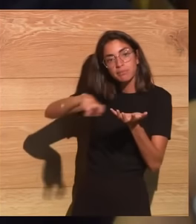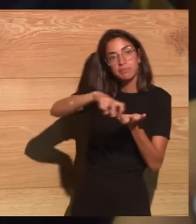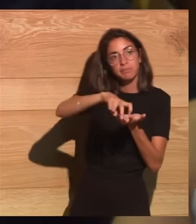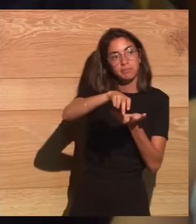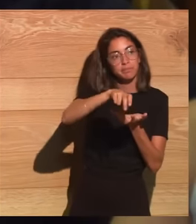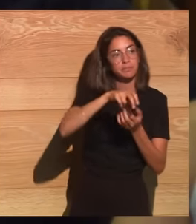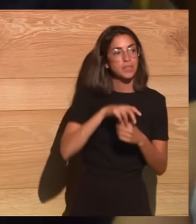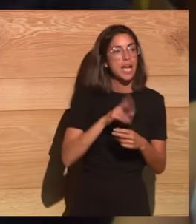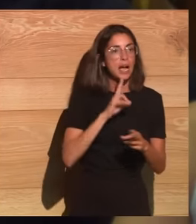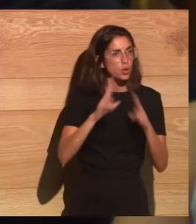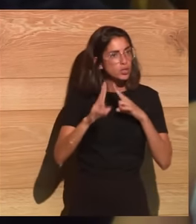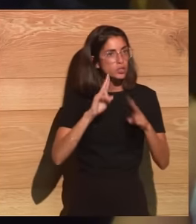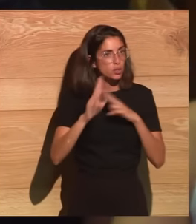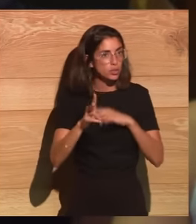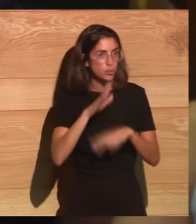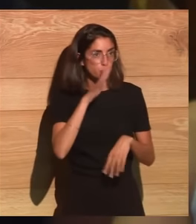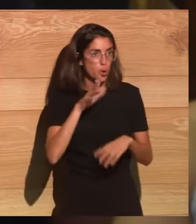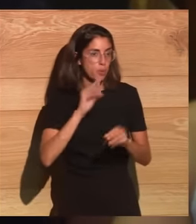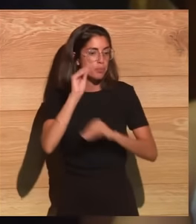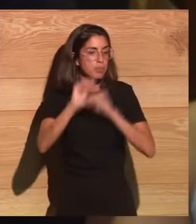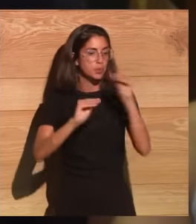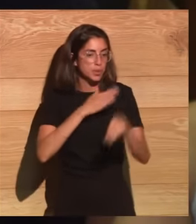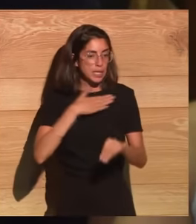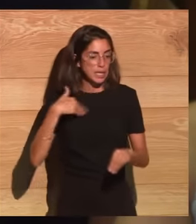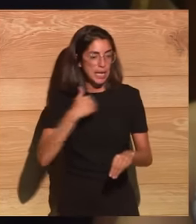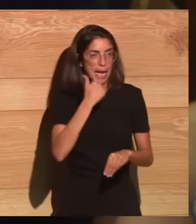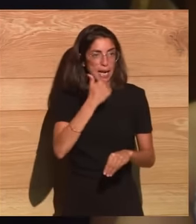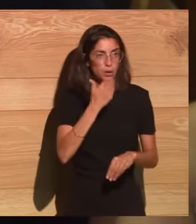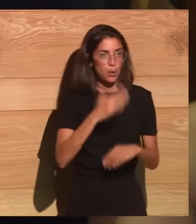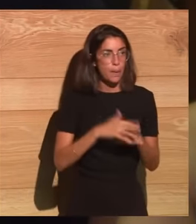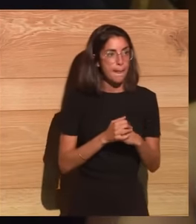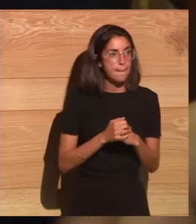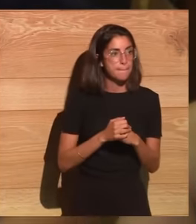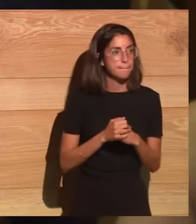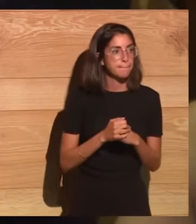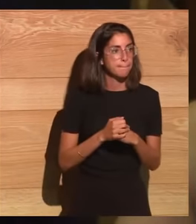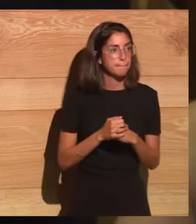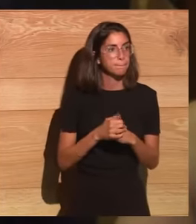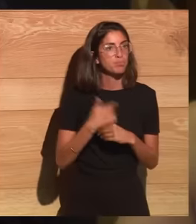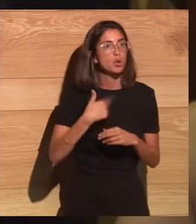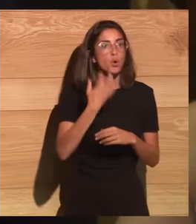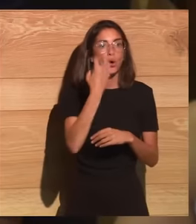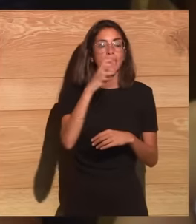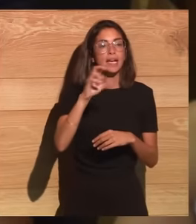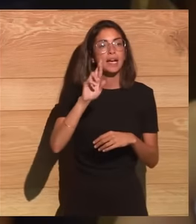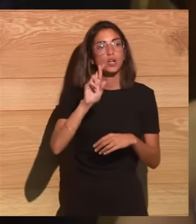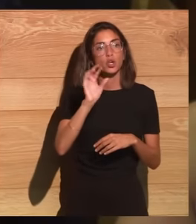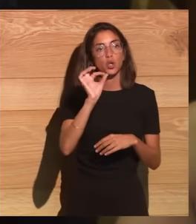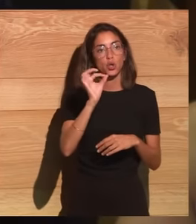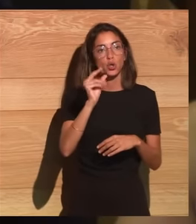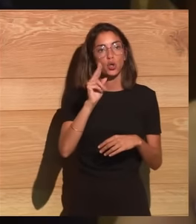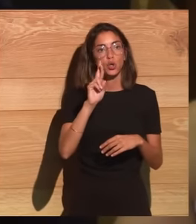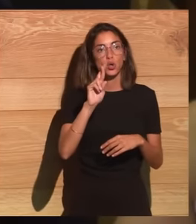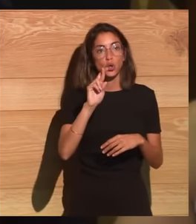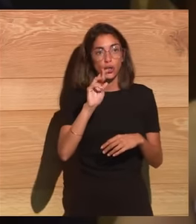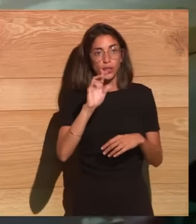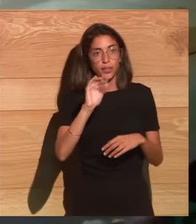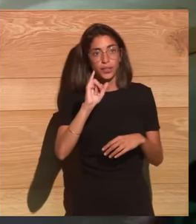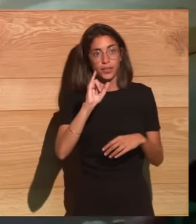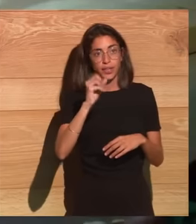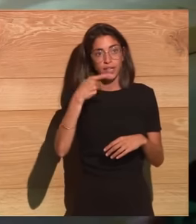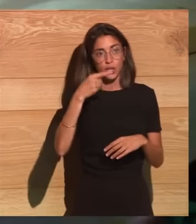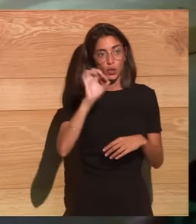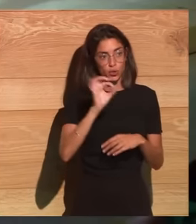muchacho, te ha hecho una pregunta. Te ha hecho una pregunta. No, lo primero, no se la ha hecho, pero se la va a hacer. Una queja para Rodrigo. Que.